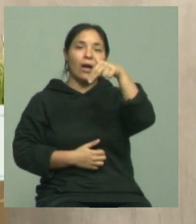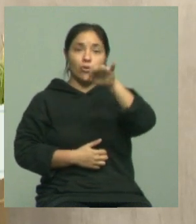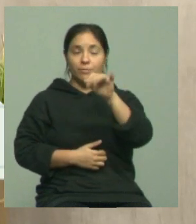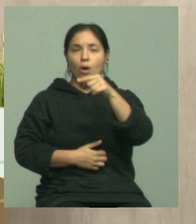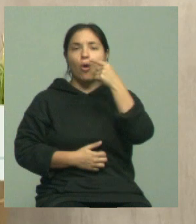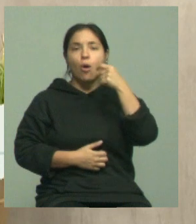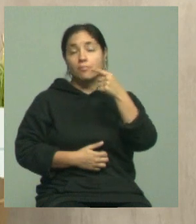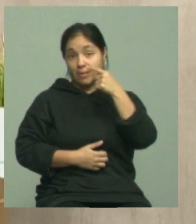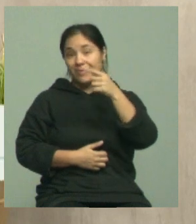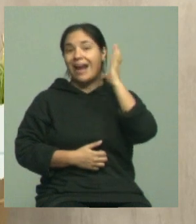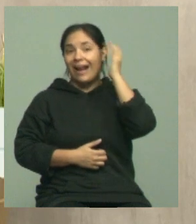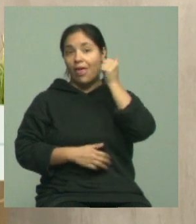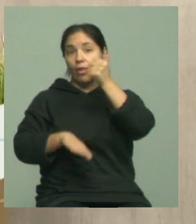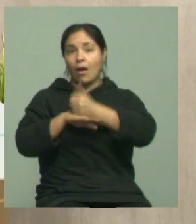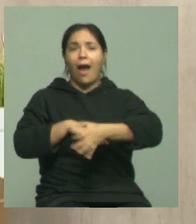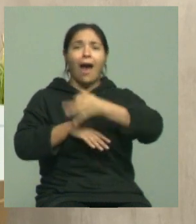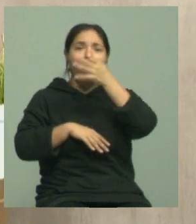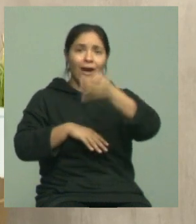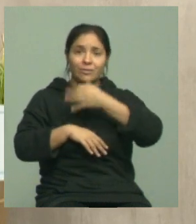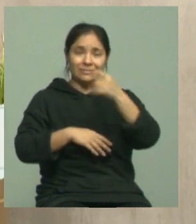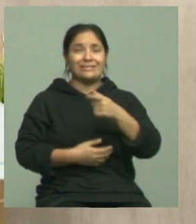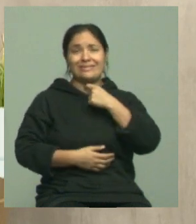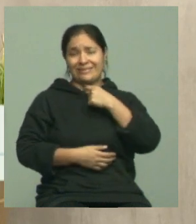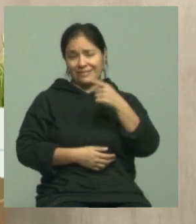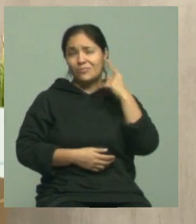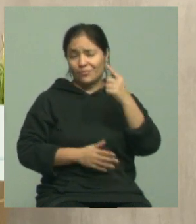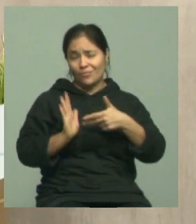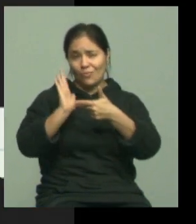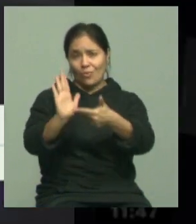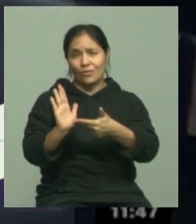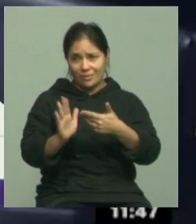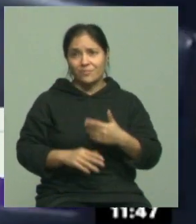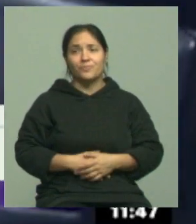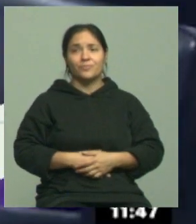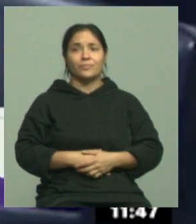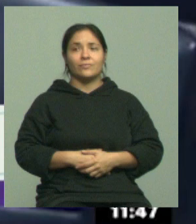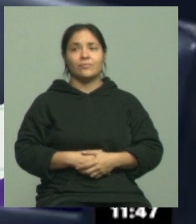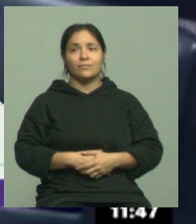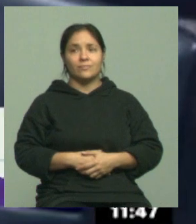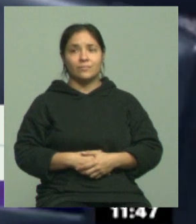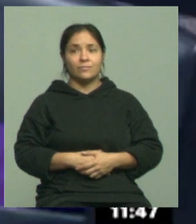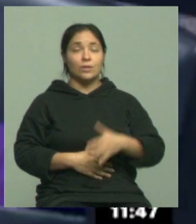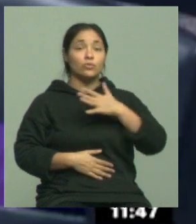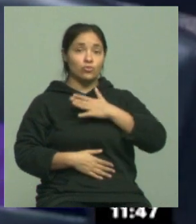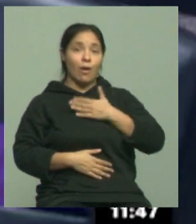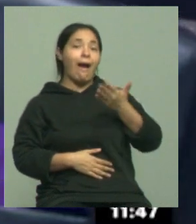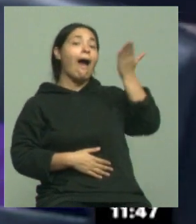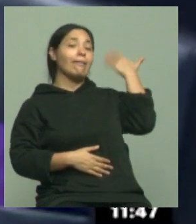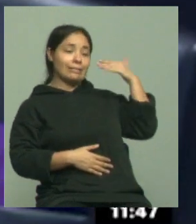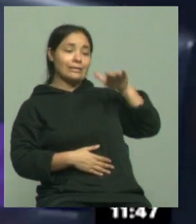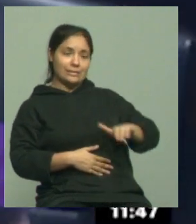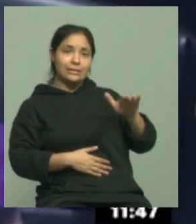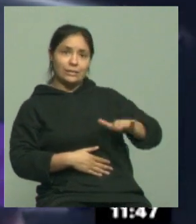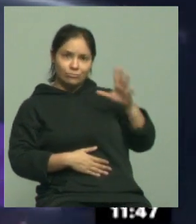en radio que quiero que escuchemos y le pedí a la producción que la reprodujera. A ver. De chico, desde que tengo